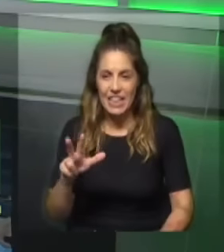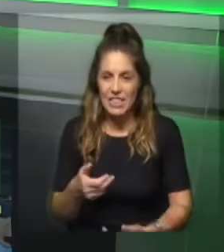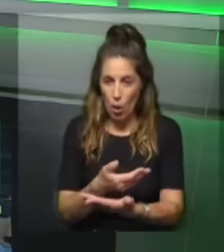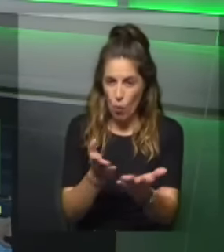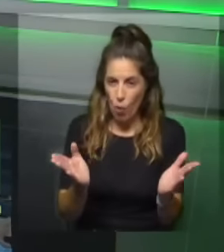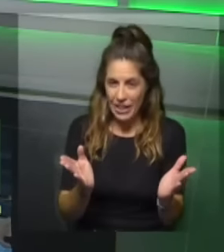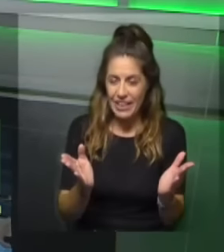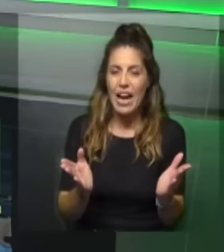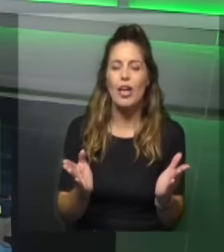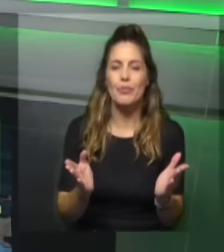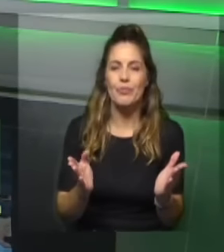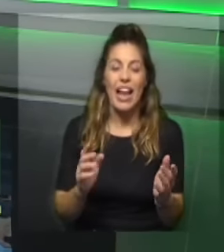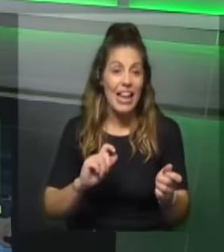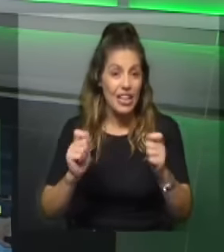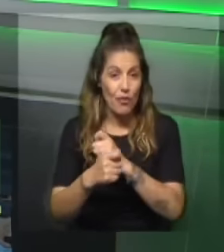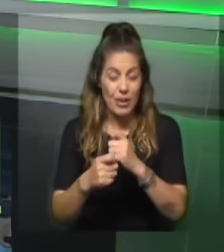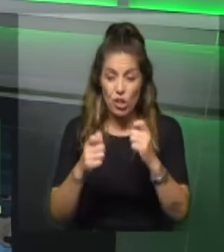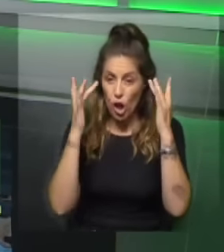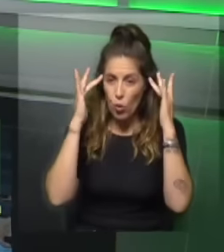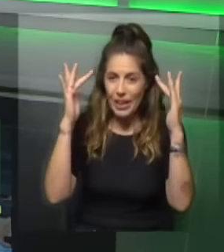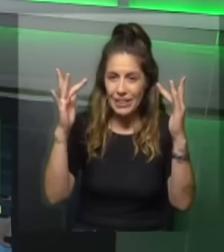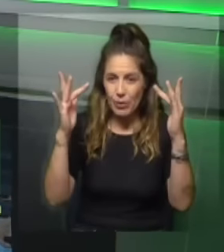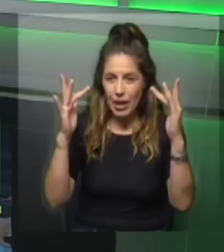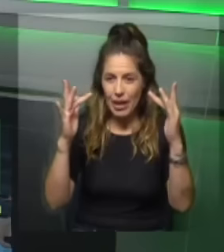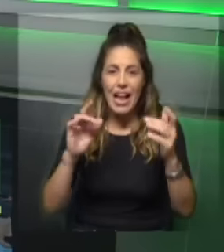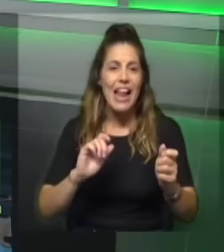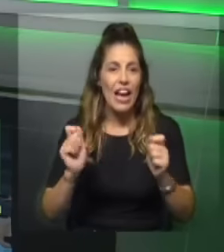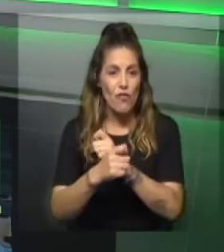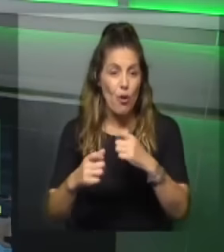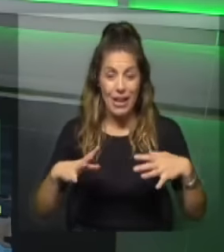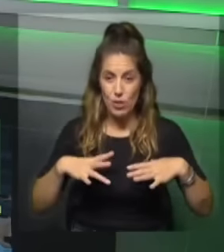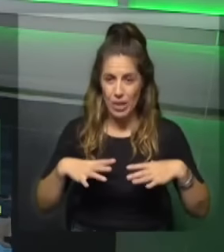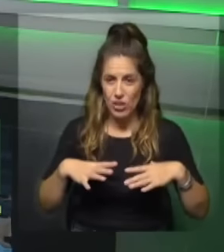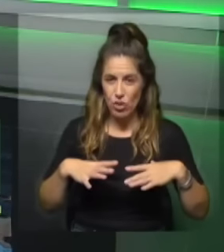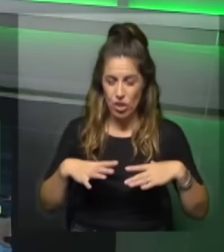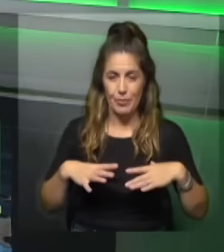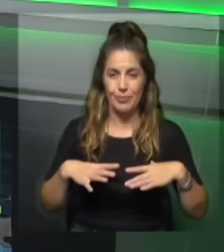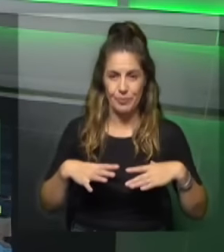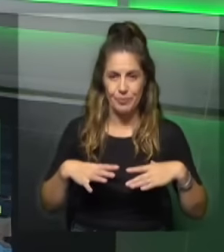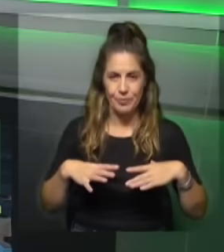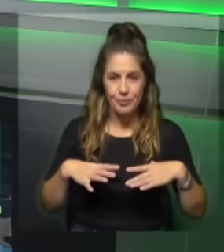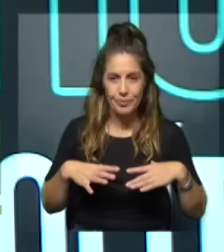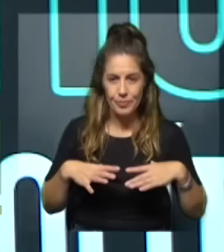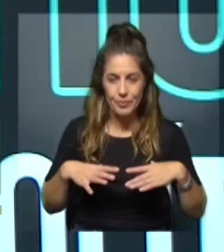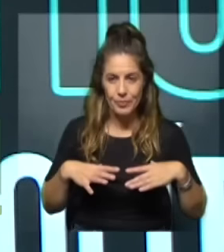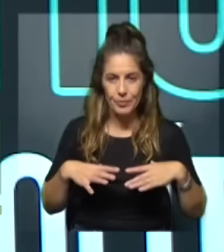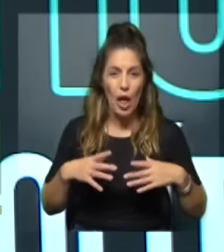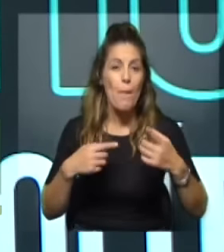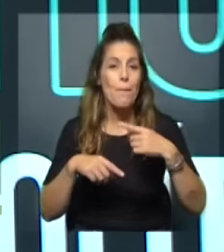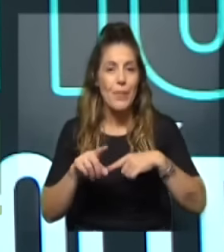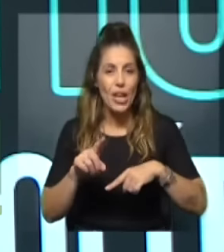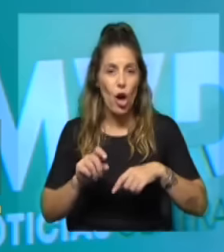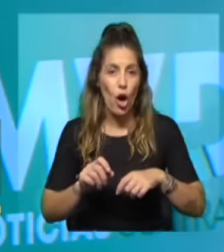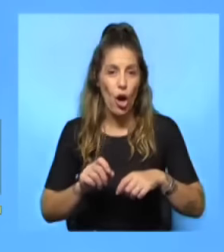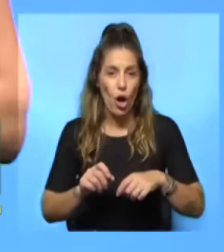el inicio de la transformación educativa la reforma de la seguridad social o de las jubilaciones y pensiones pero el